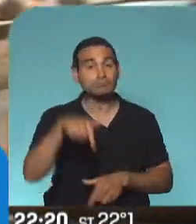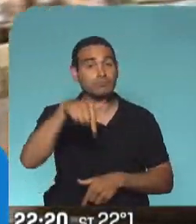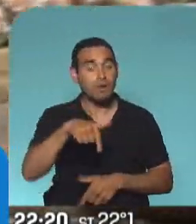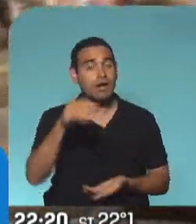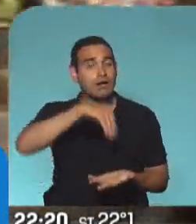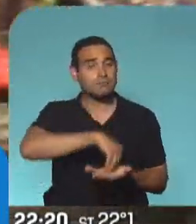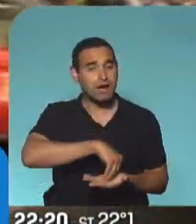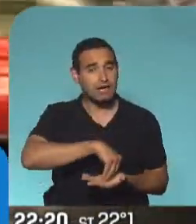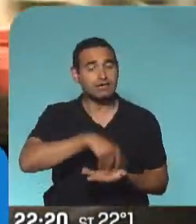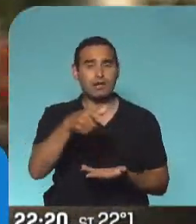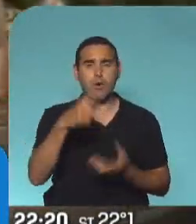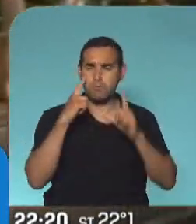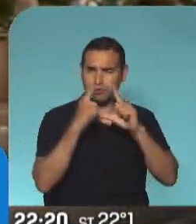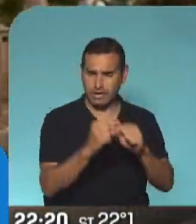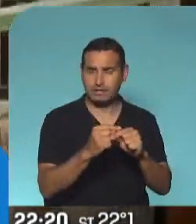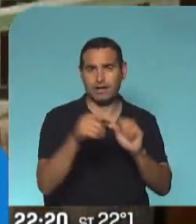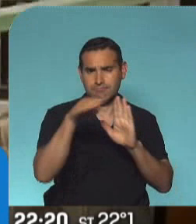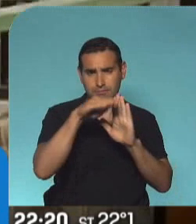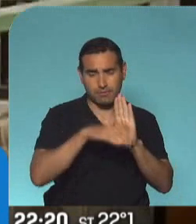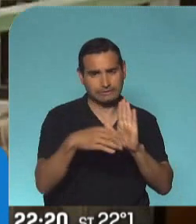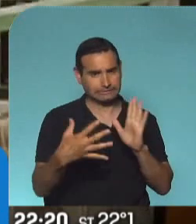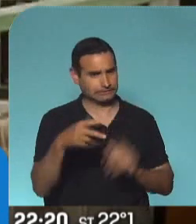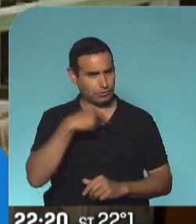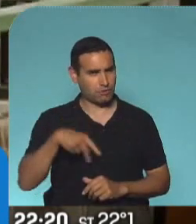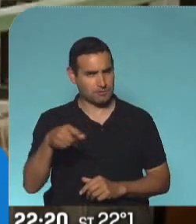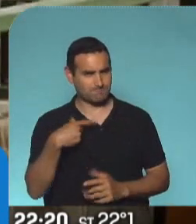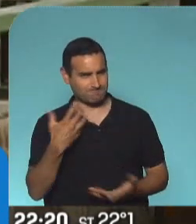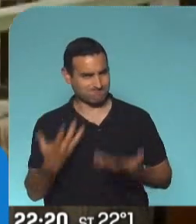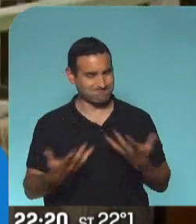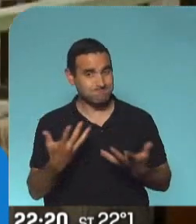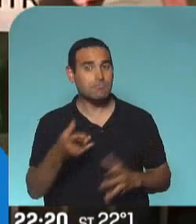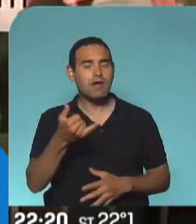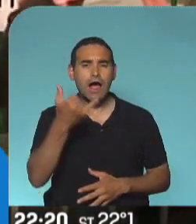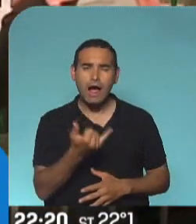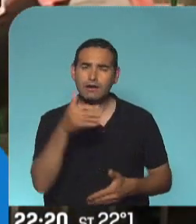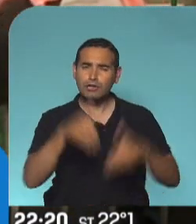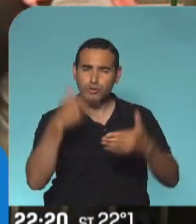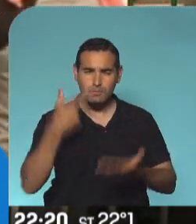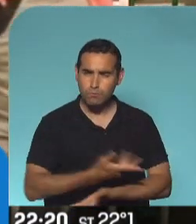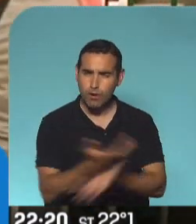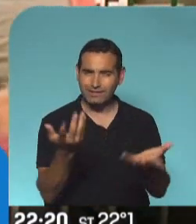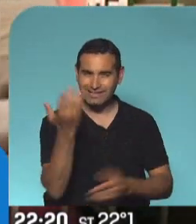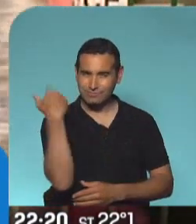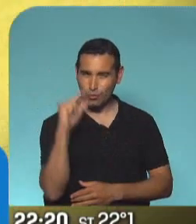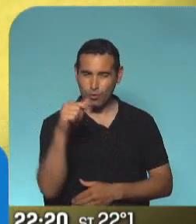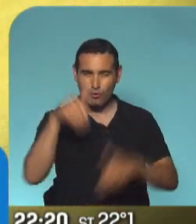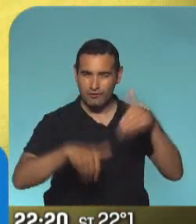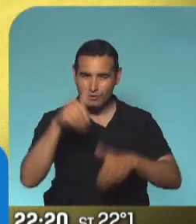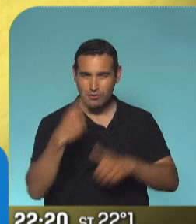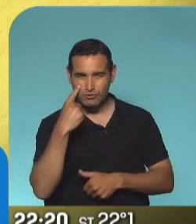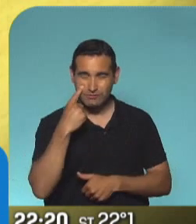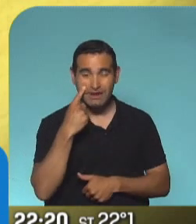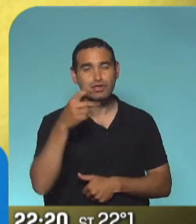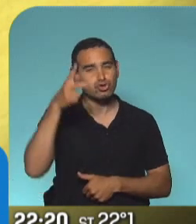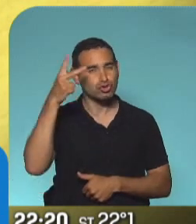además, la agenda de las protestas, tan incómoda para Beijing, adquirió una expresión electoral en los recientes comicios municipales para los